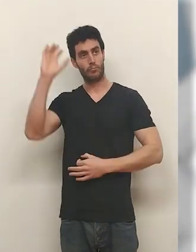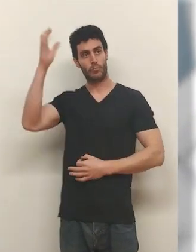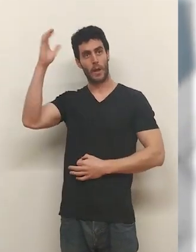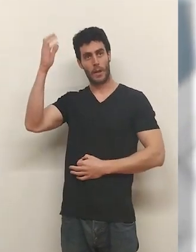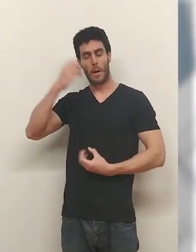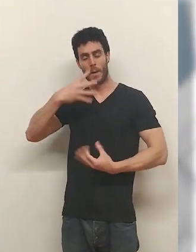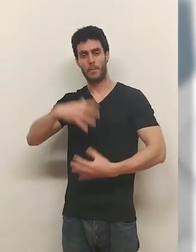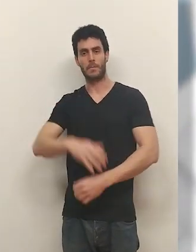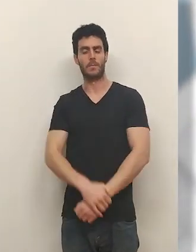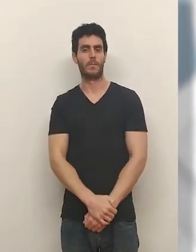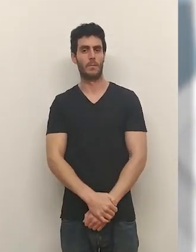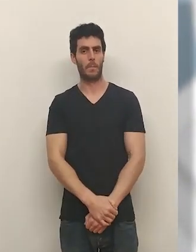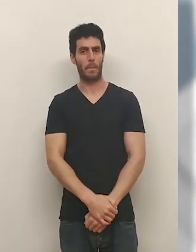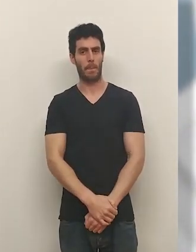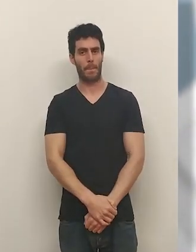acompañe.